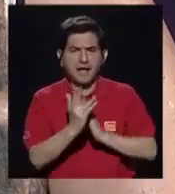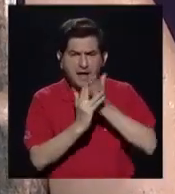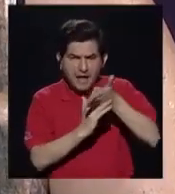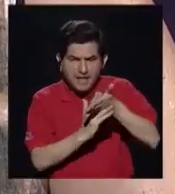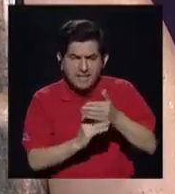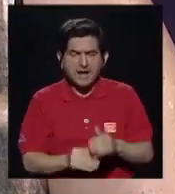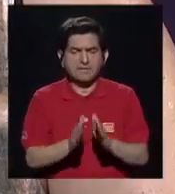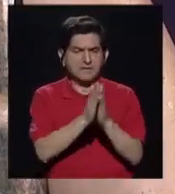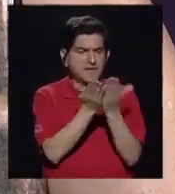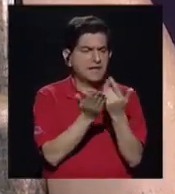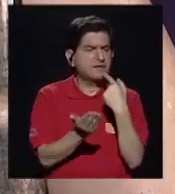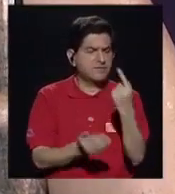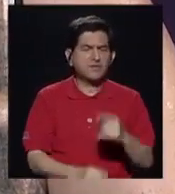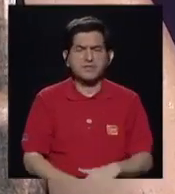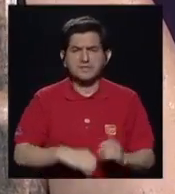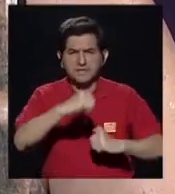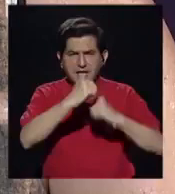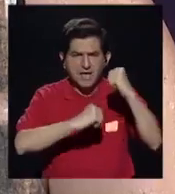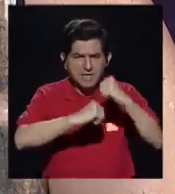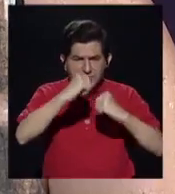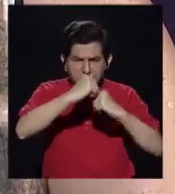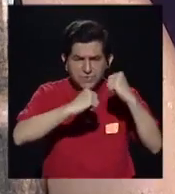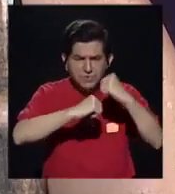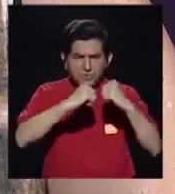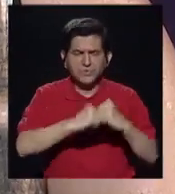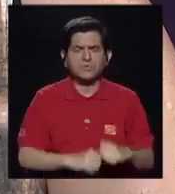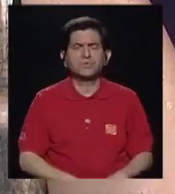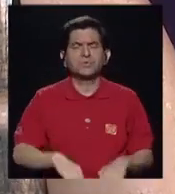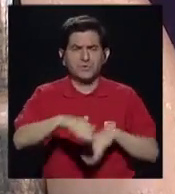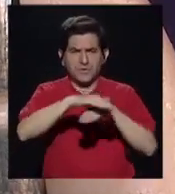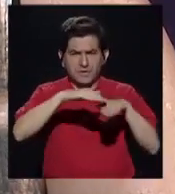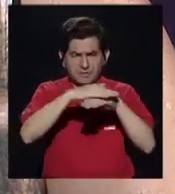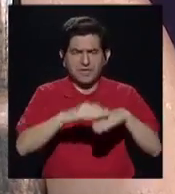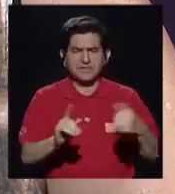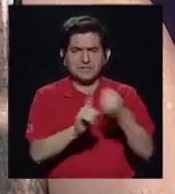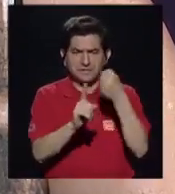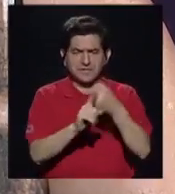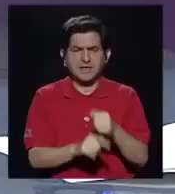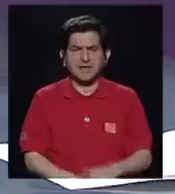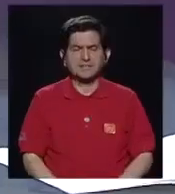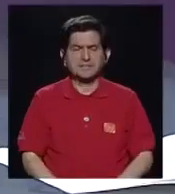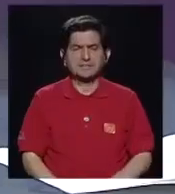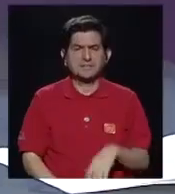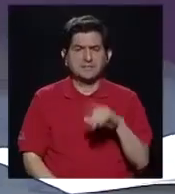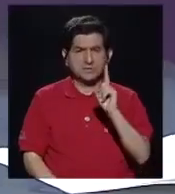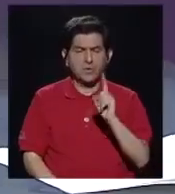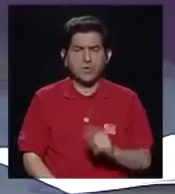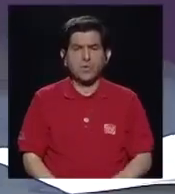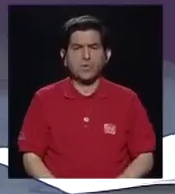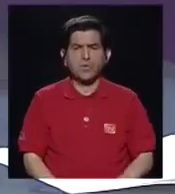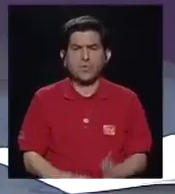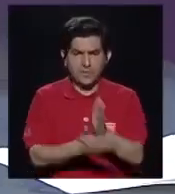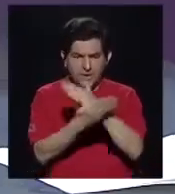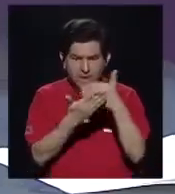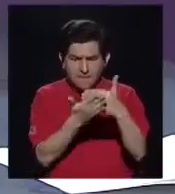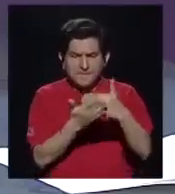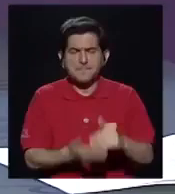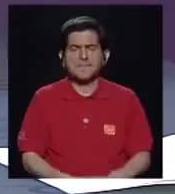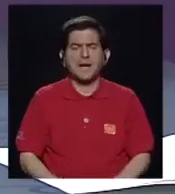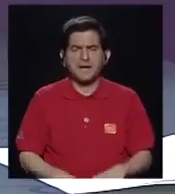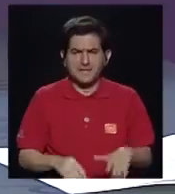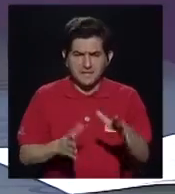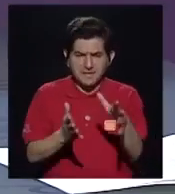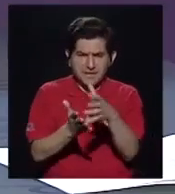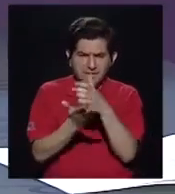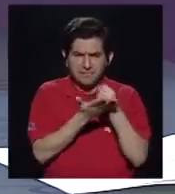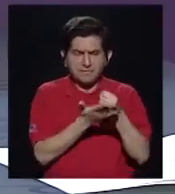yo llamo en mi libro las estructuras elementales de la violencia la extracción de un tributo que viene de la posición femenina la masculina y que